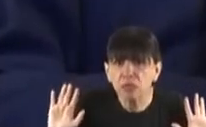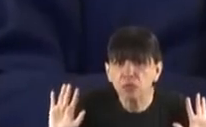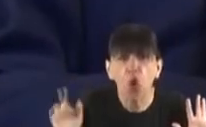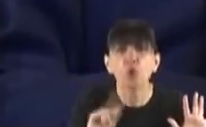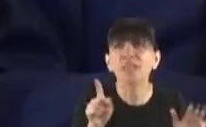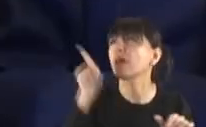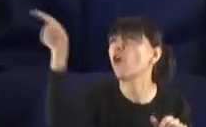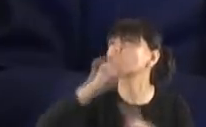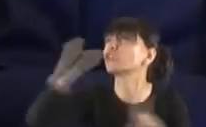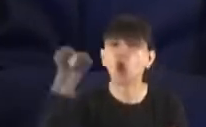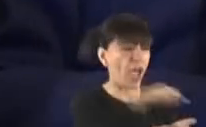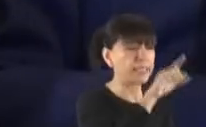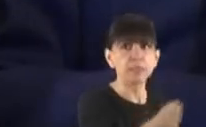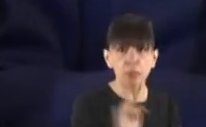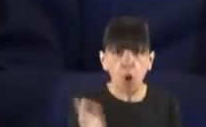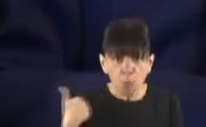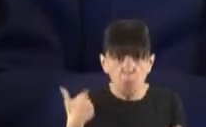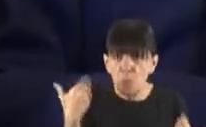soy, por ser parte de los BRICS.